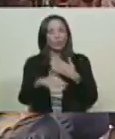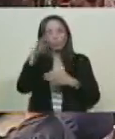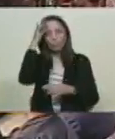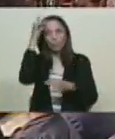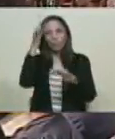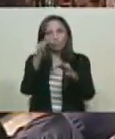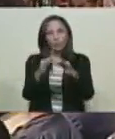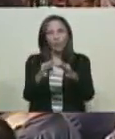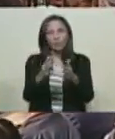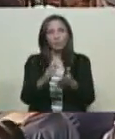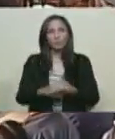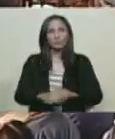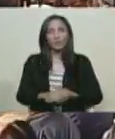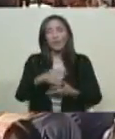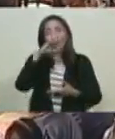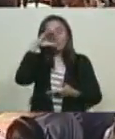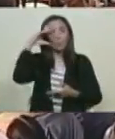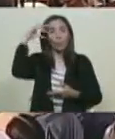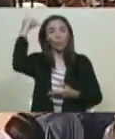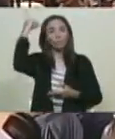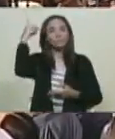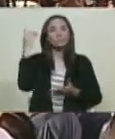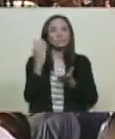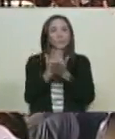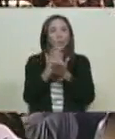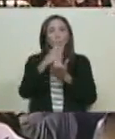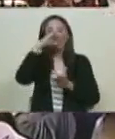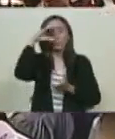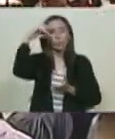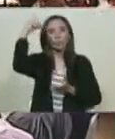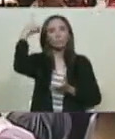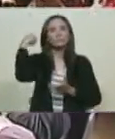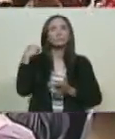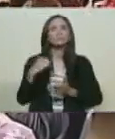en el Creador, en nuestro Dios.